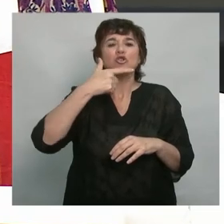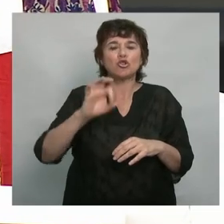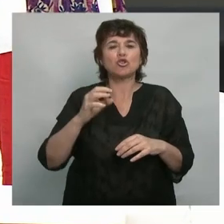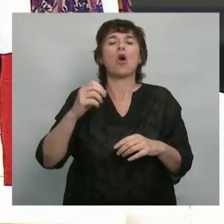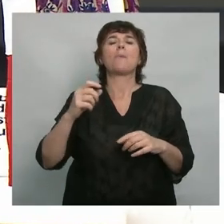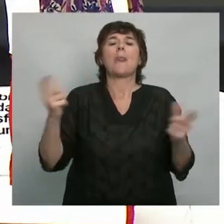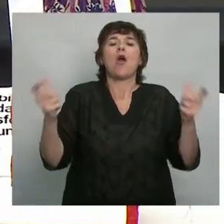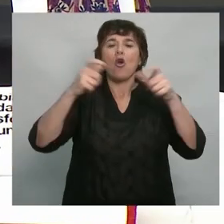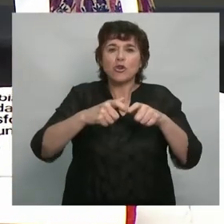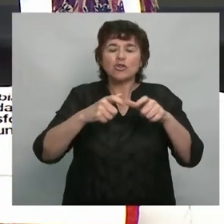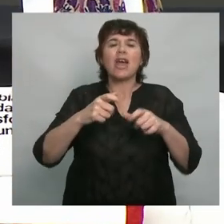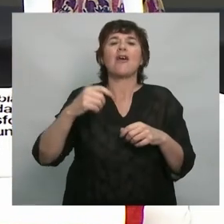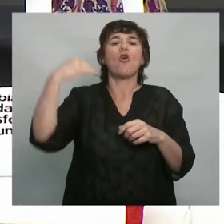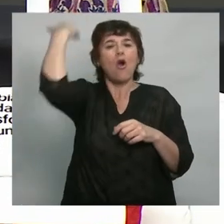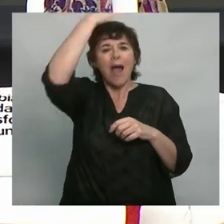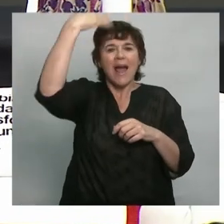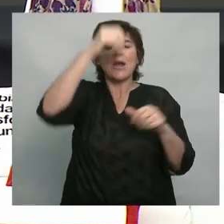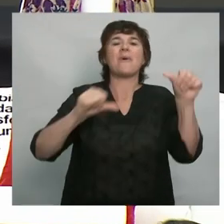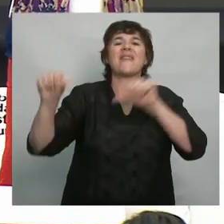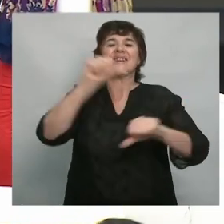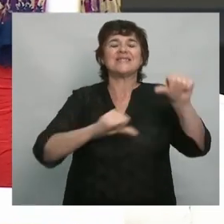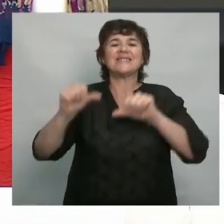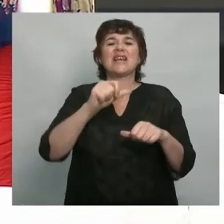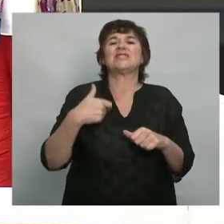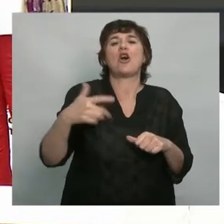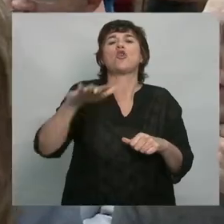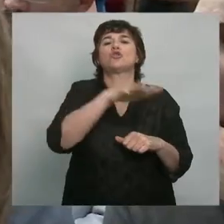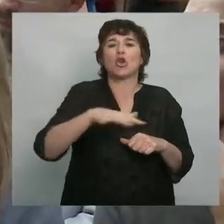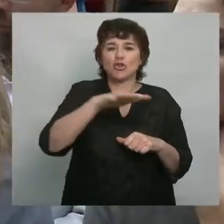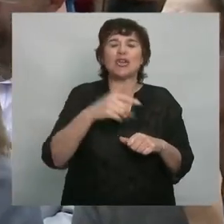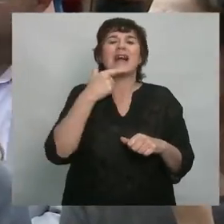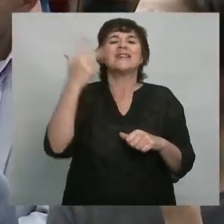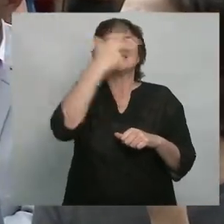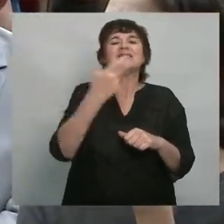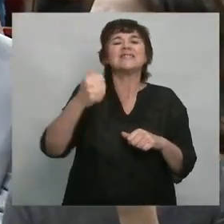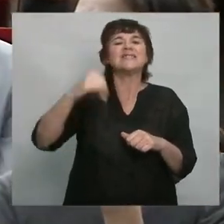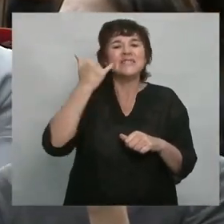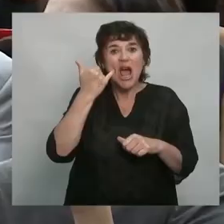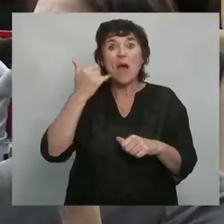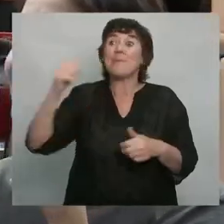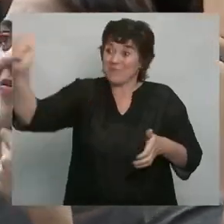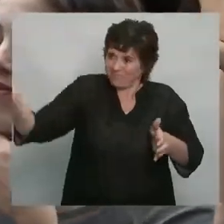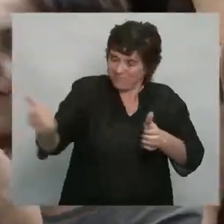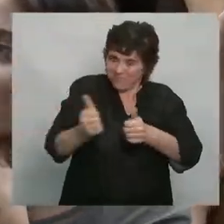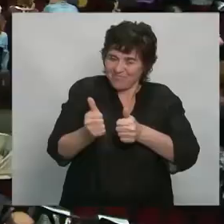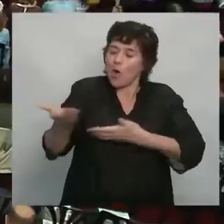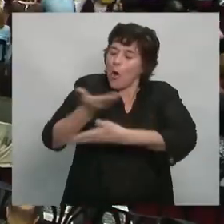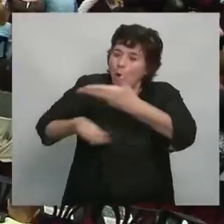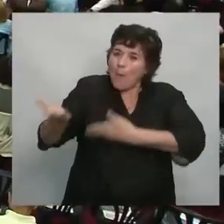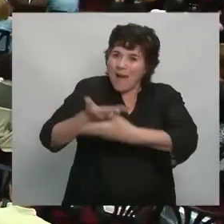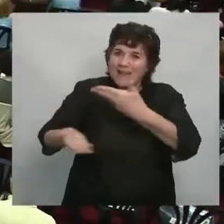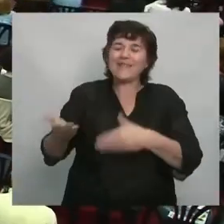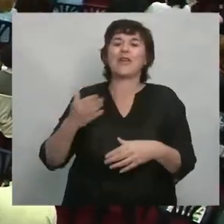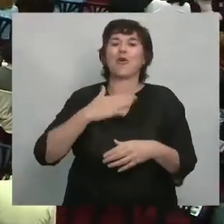de Ciencias Sociales. La invito a Seth Nijami a poder acercarse al escenario y compartir con